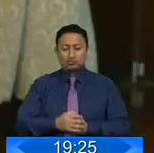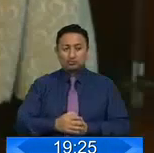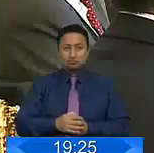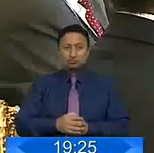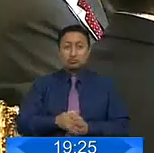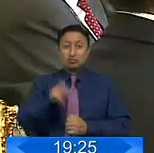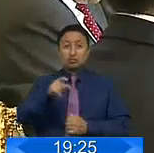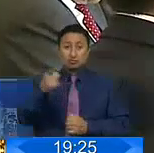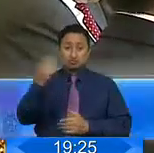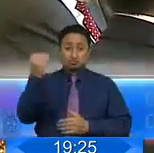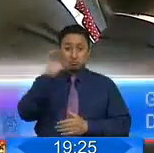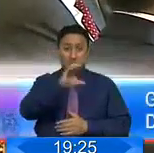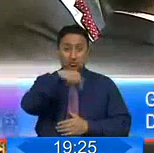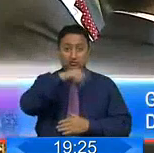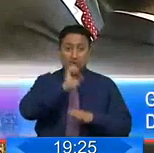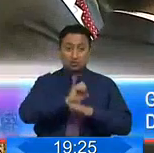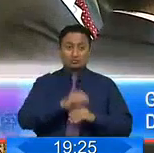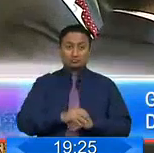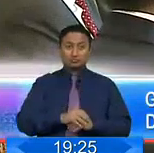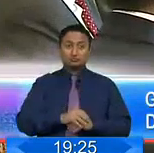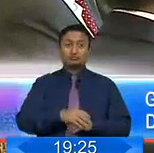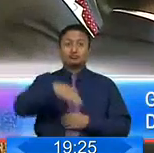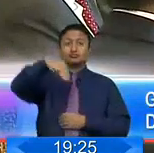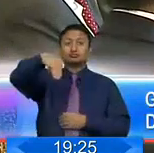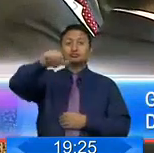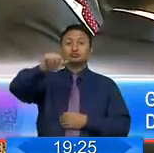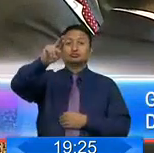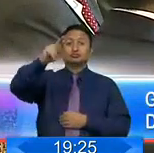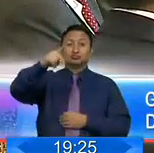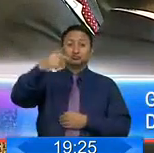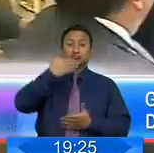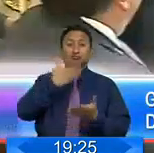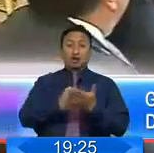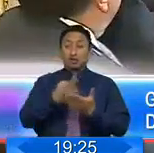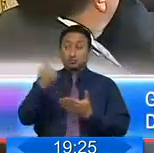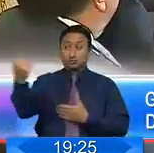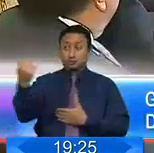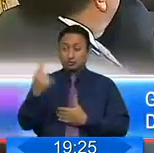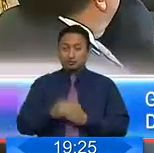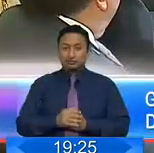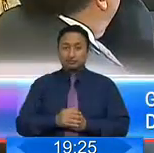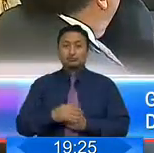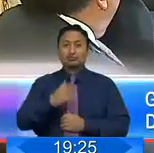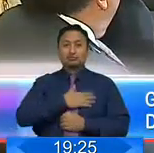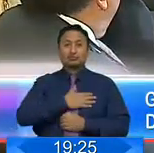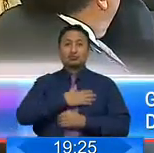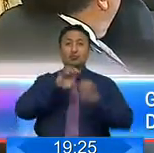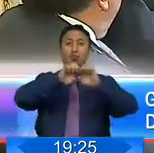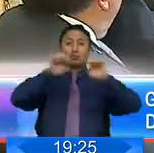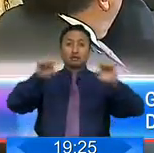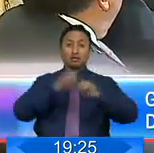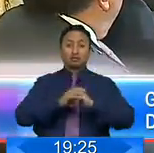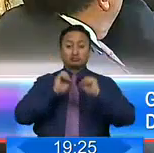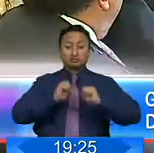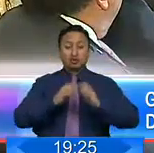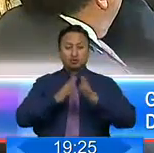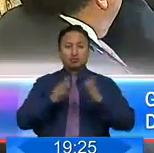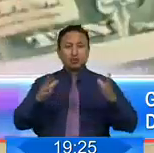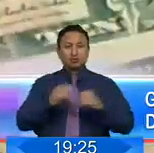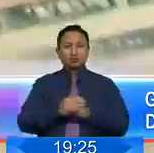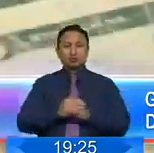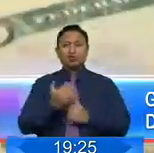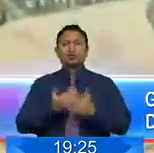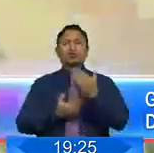Por su parte, Mark Coombs agradeció la acogida y detalló que actualmente la firma a la que representa se encuentra en crecimiento de mercados y